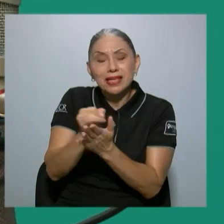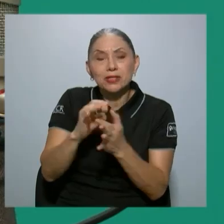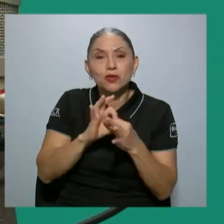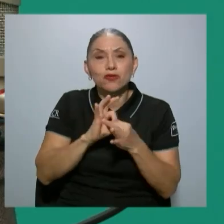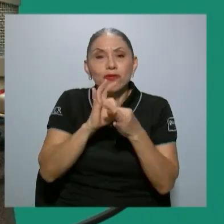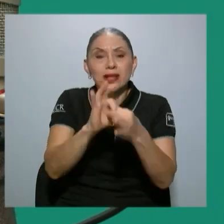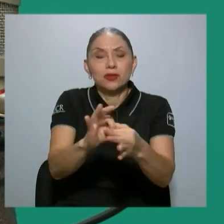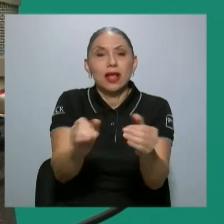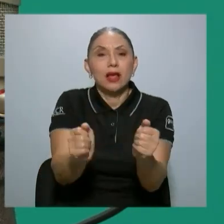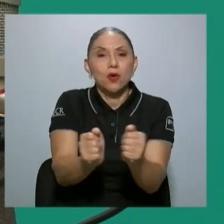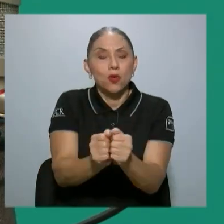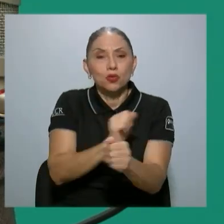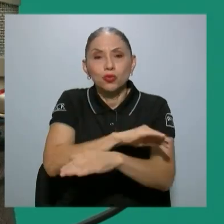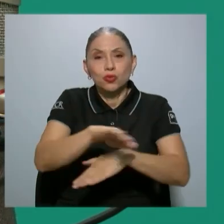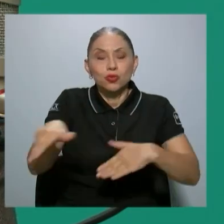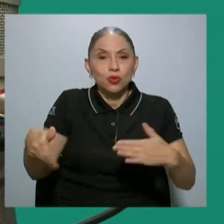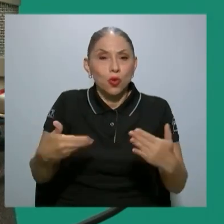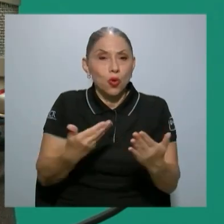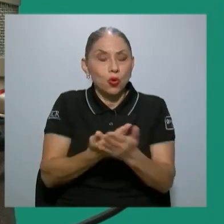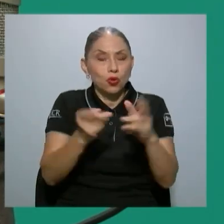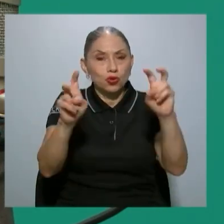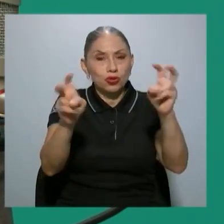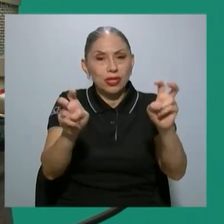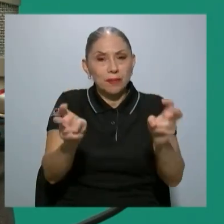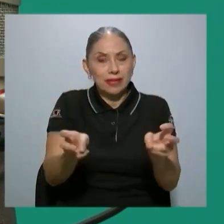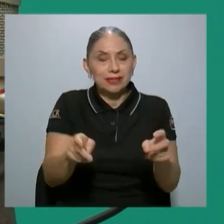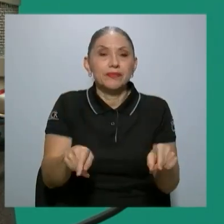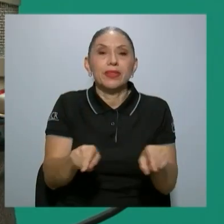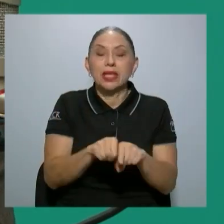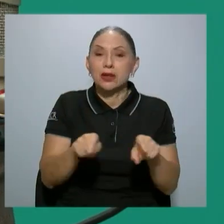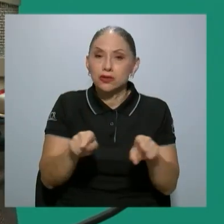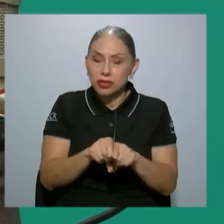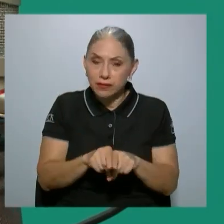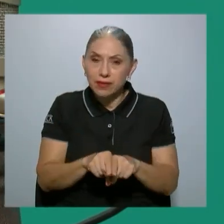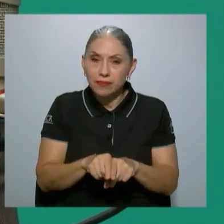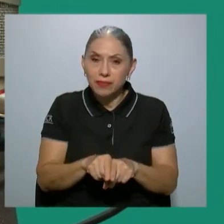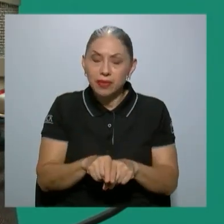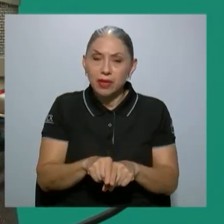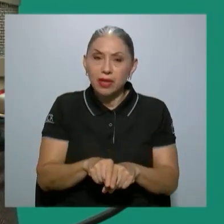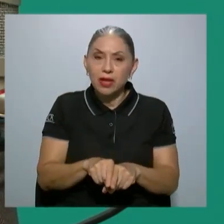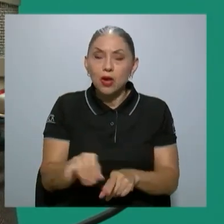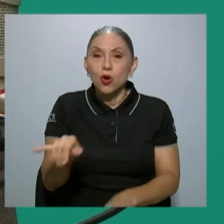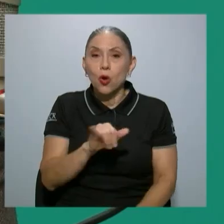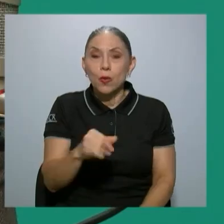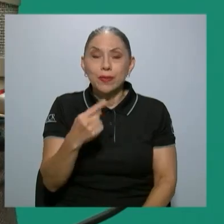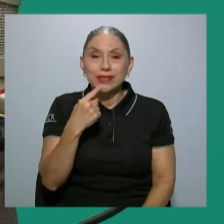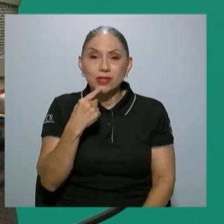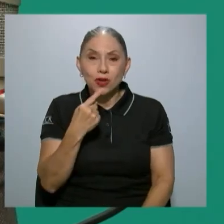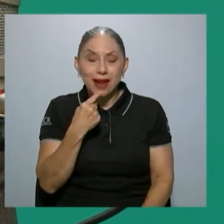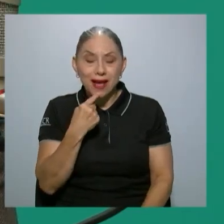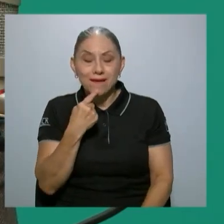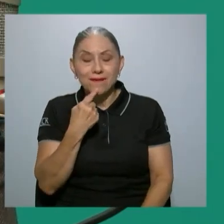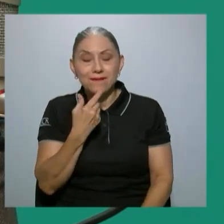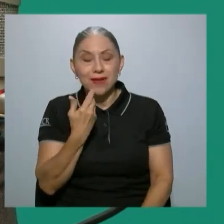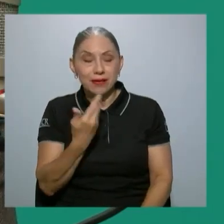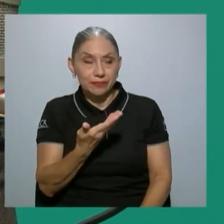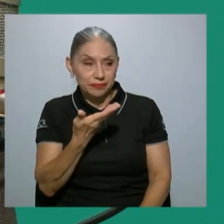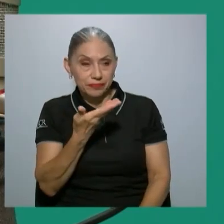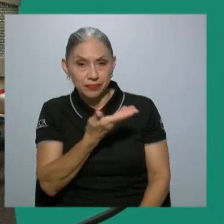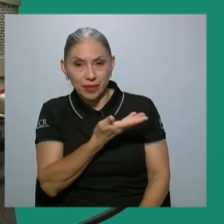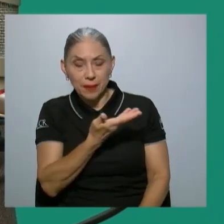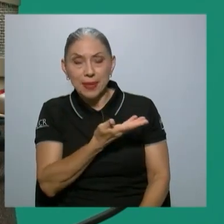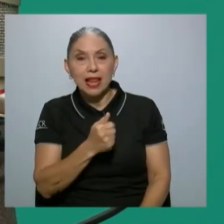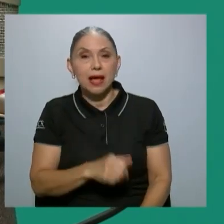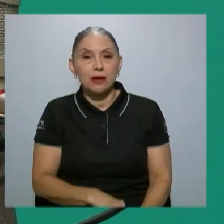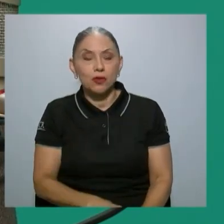relacionada con todos los temas, inclusive, como mencionaba y enfatizaba